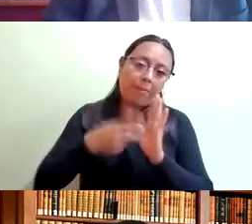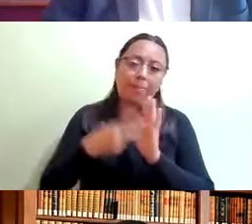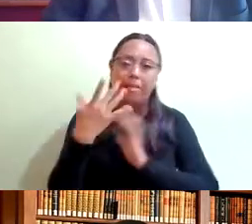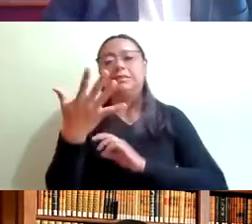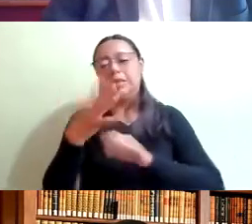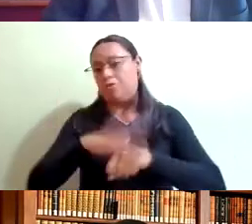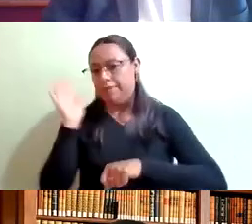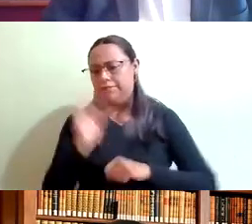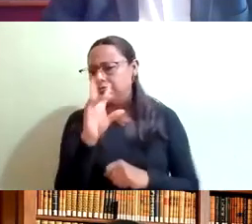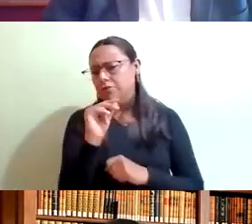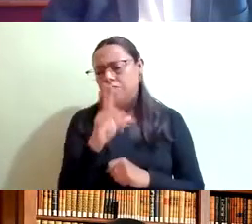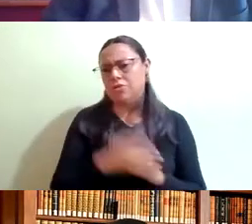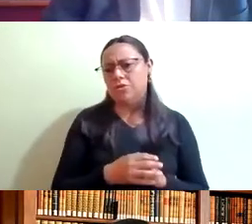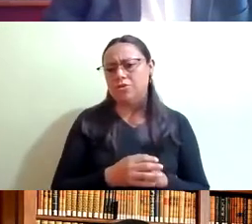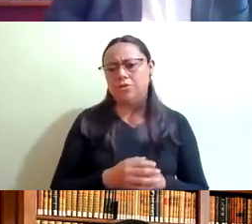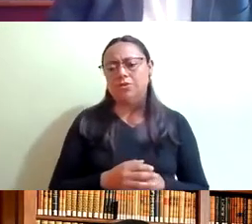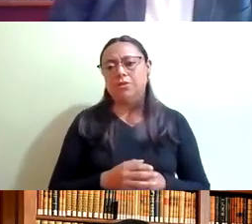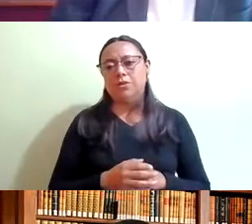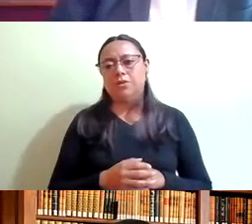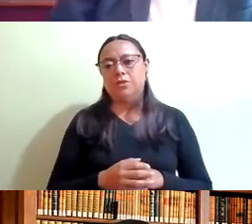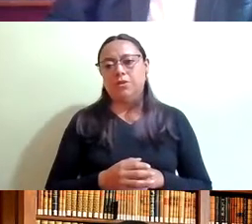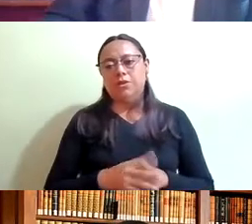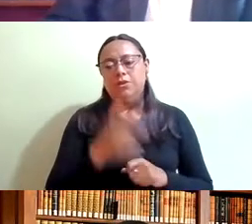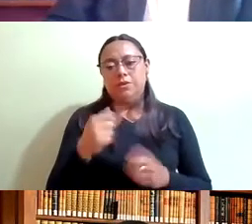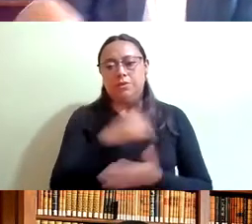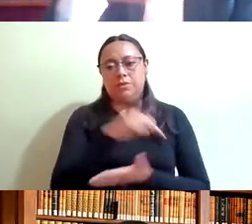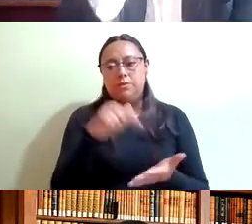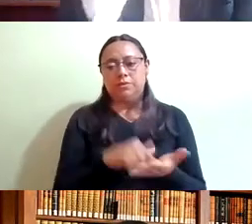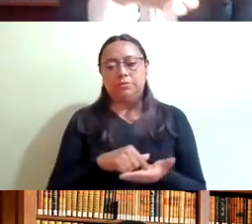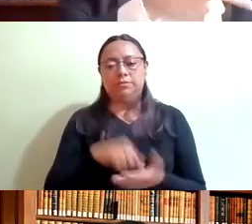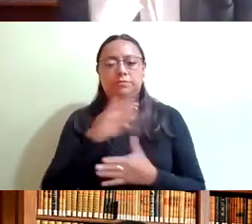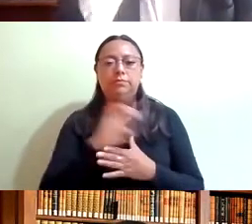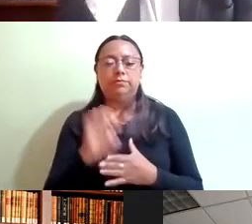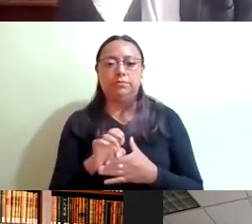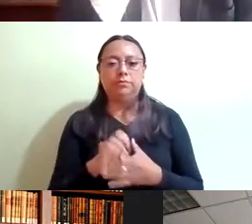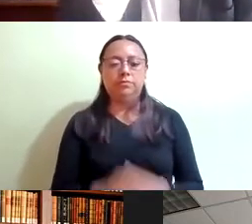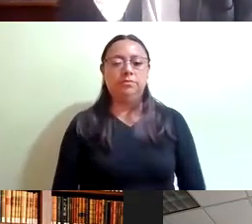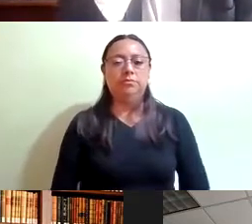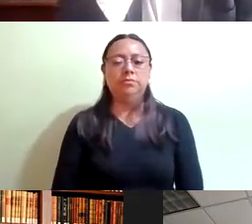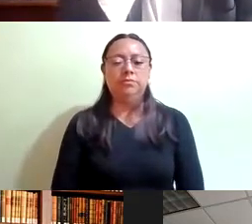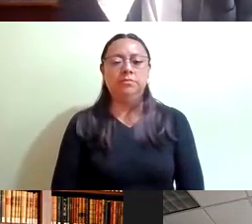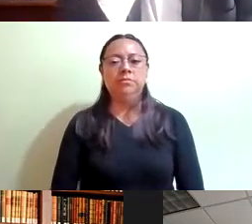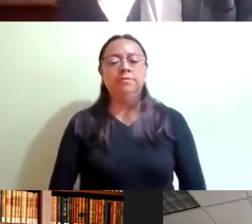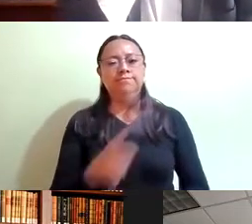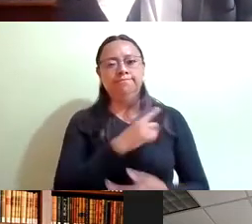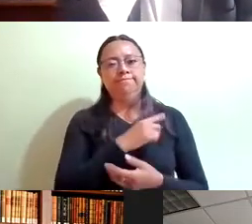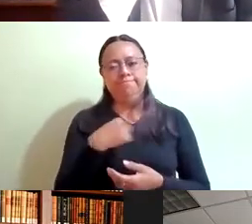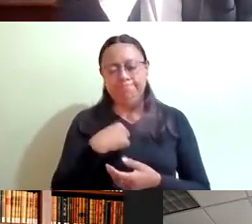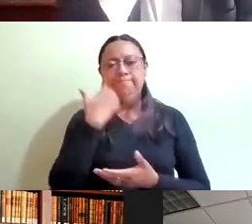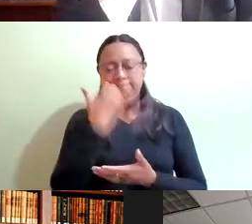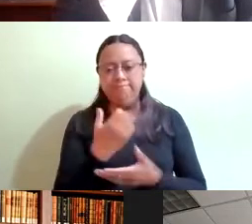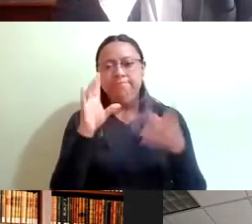este órgano parlamentario. Entonces, insistir un poco en los